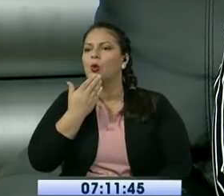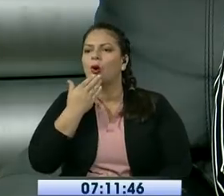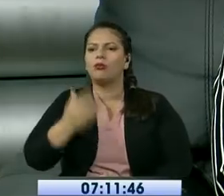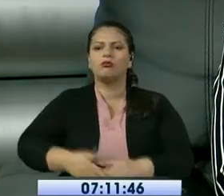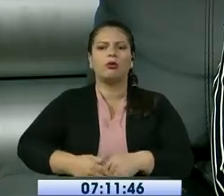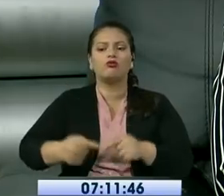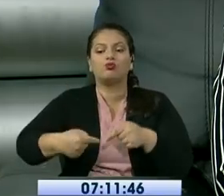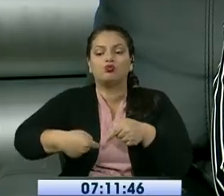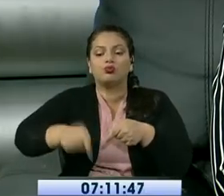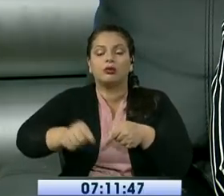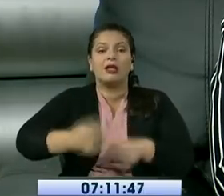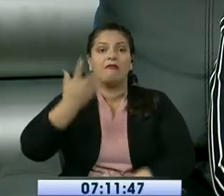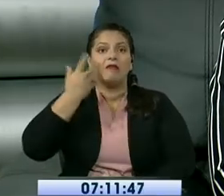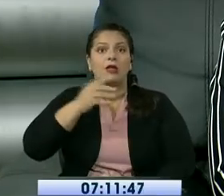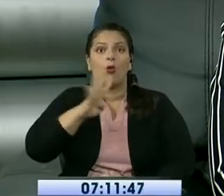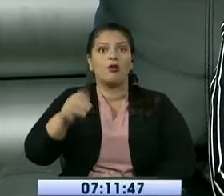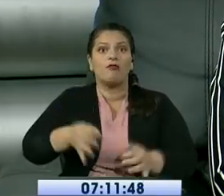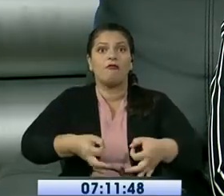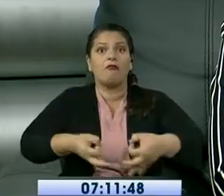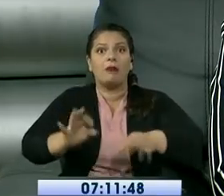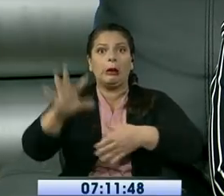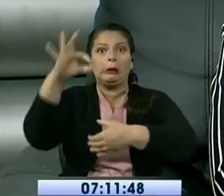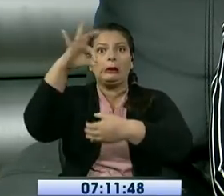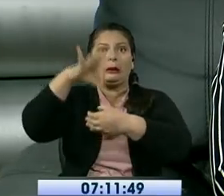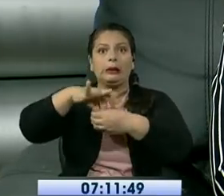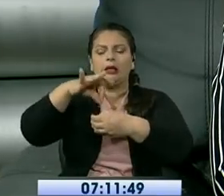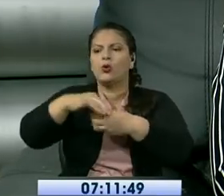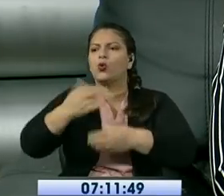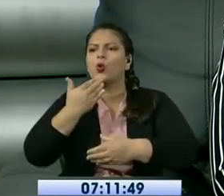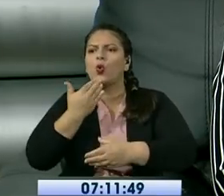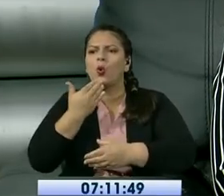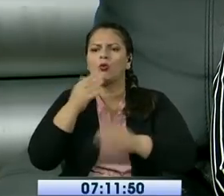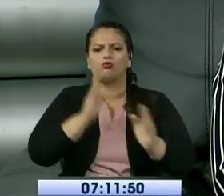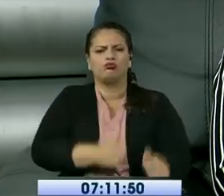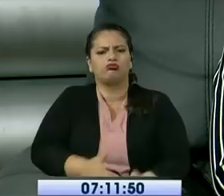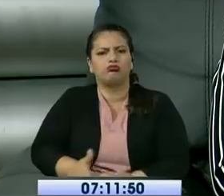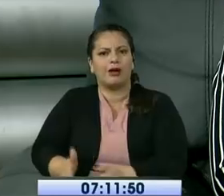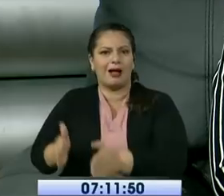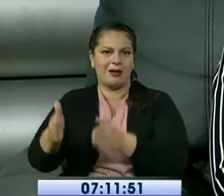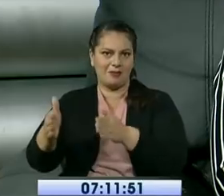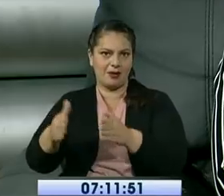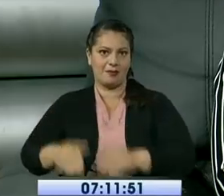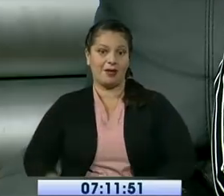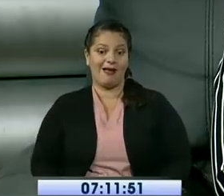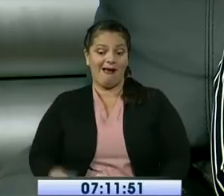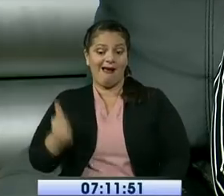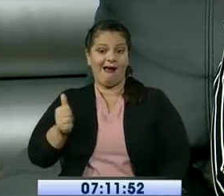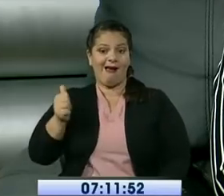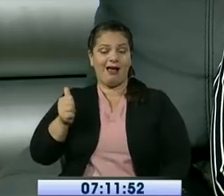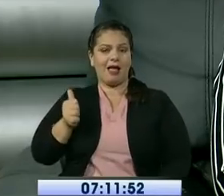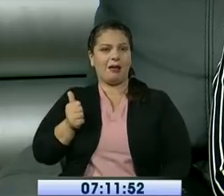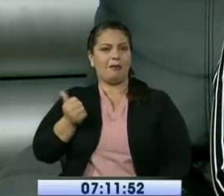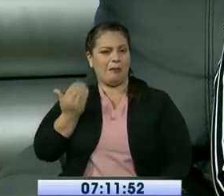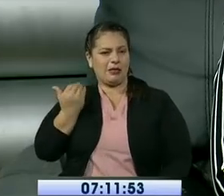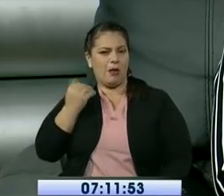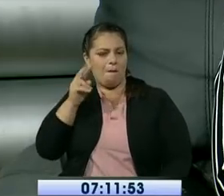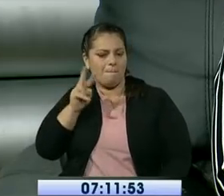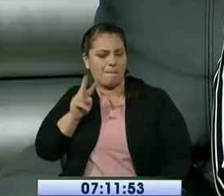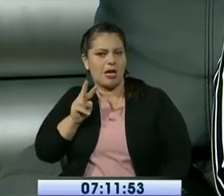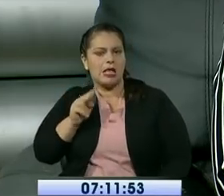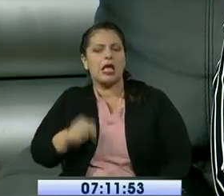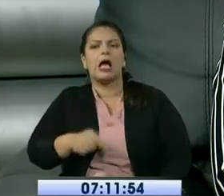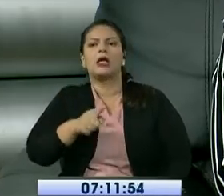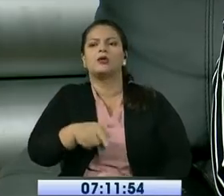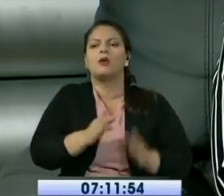y referéndum. Un nuevo simulacro se llevó a cabo para gestionar de mejor forma los procedimientos respectivos, como